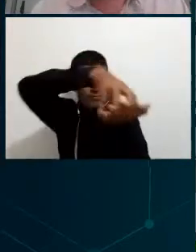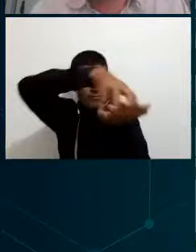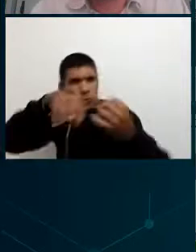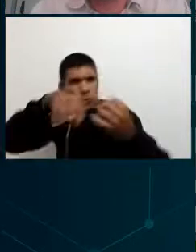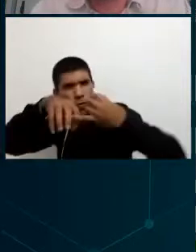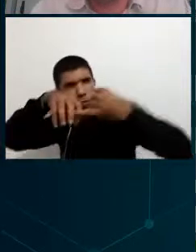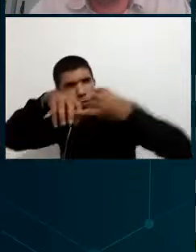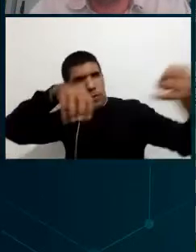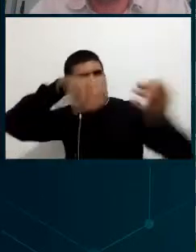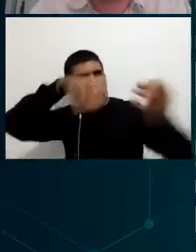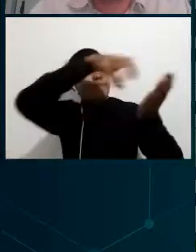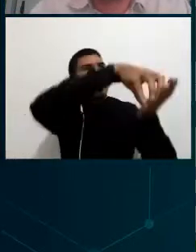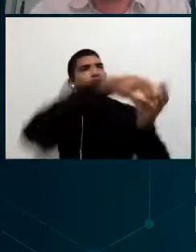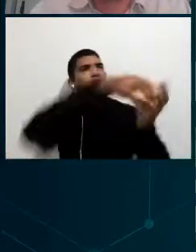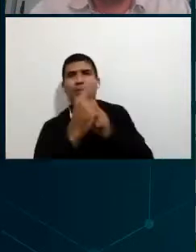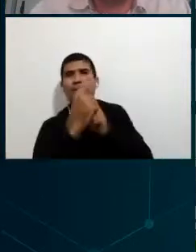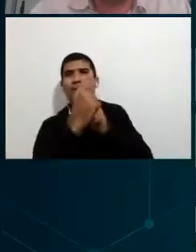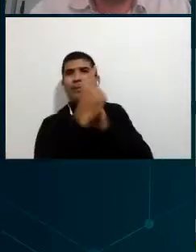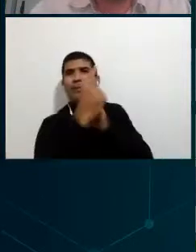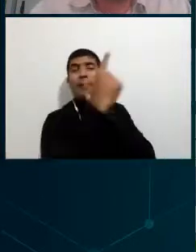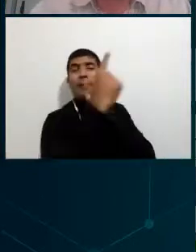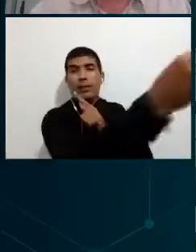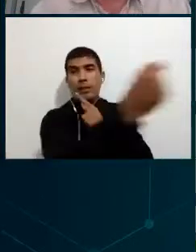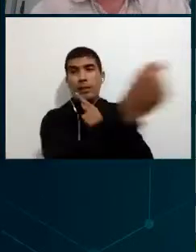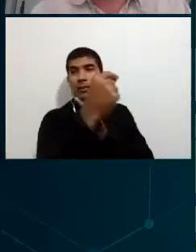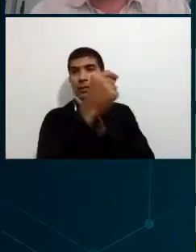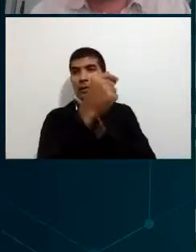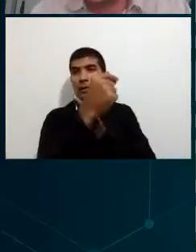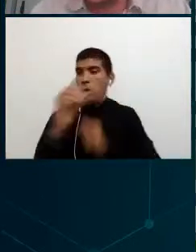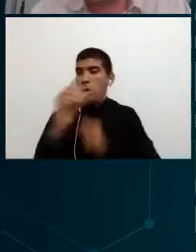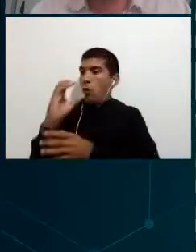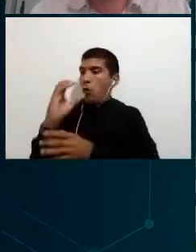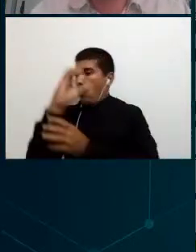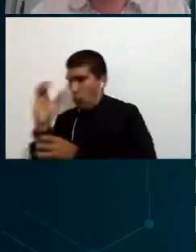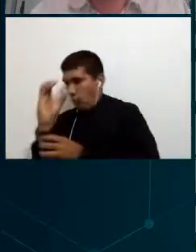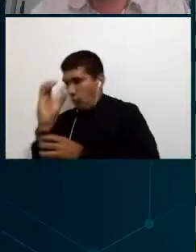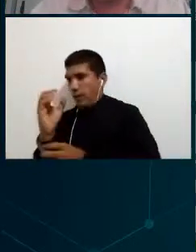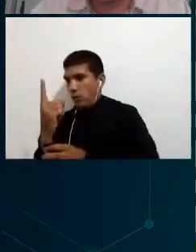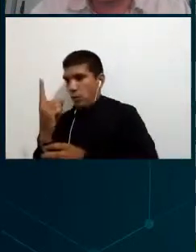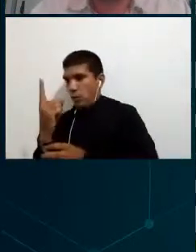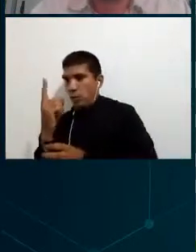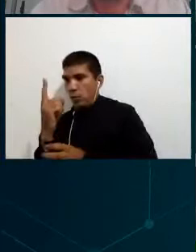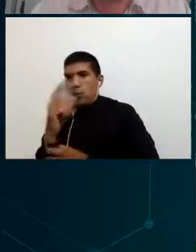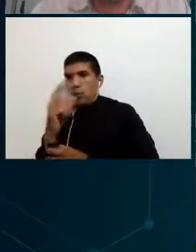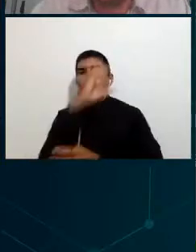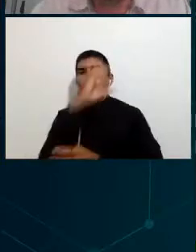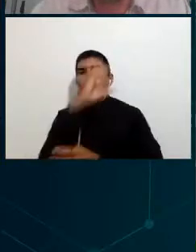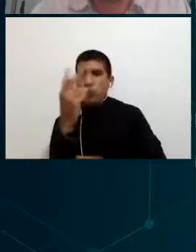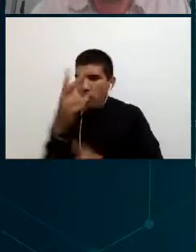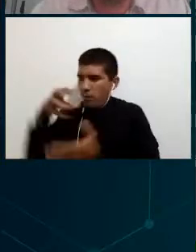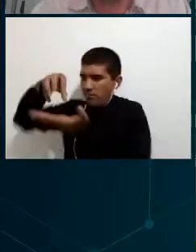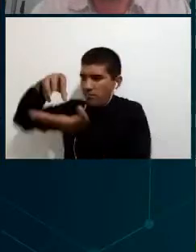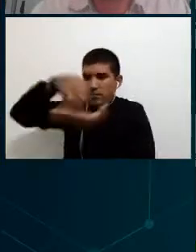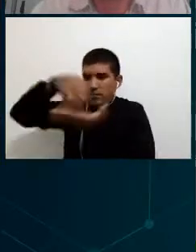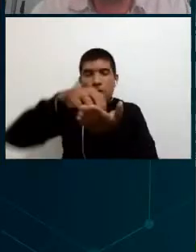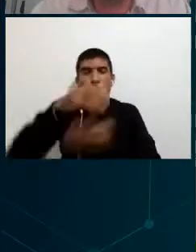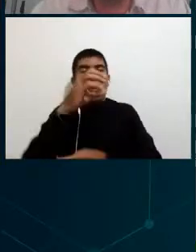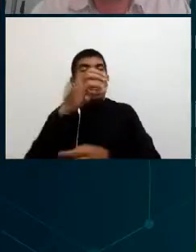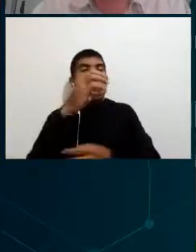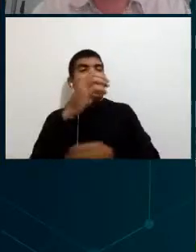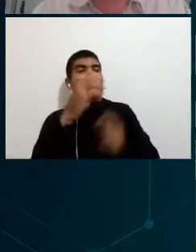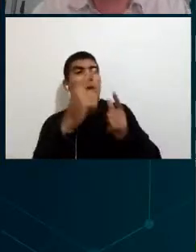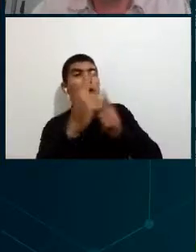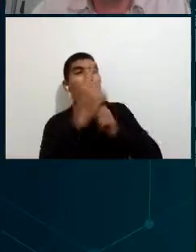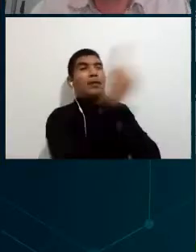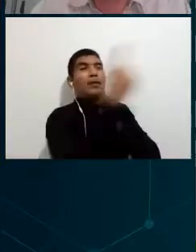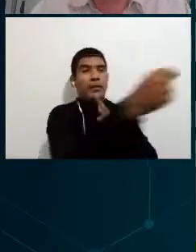al MPLS que se encuentra en la subestación Envigado. De ahí saltan Consur, Villahermosa, Occidente, Cabañas,